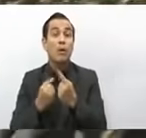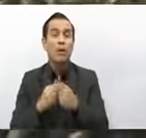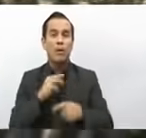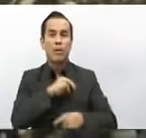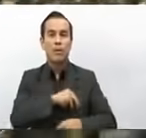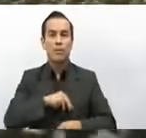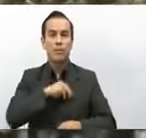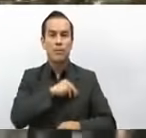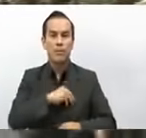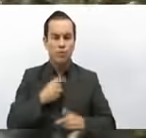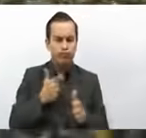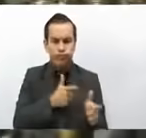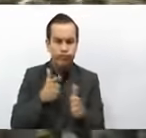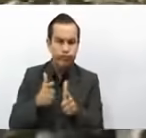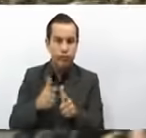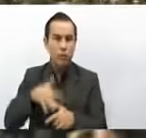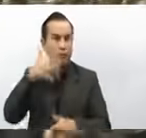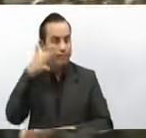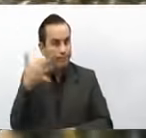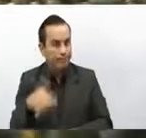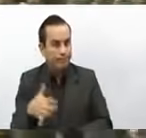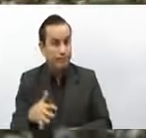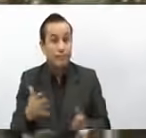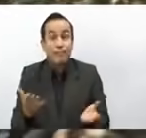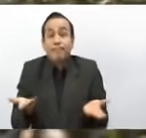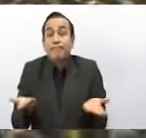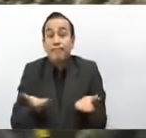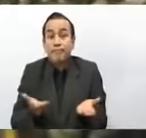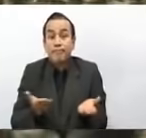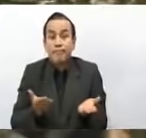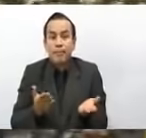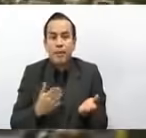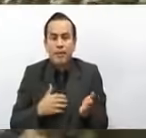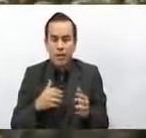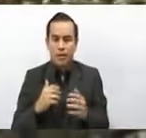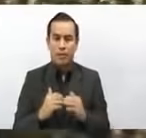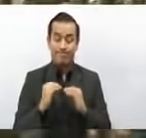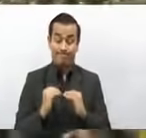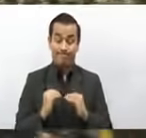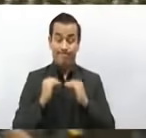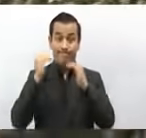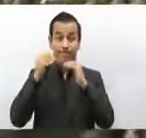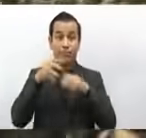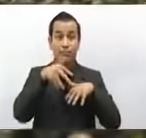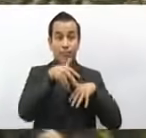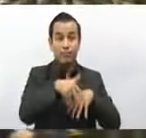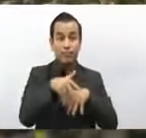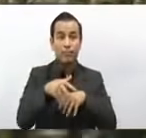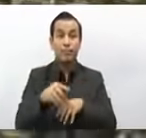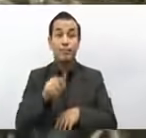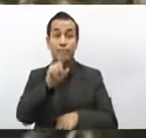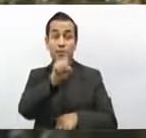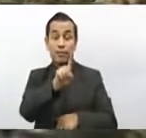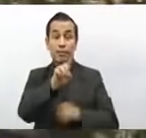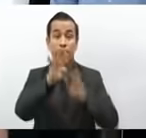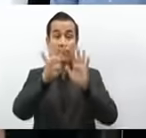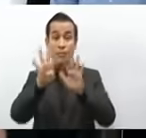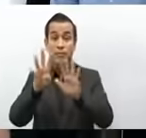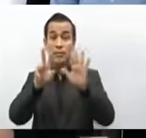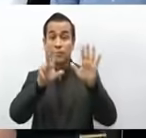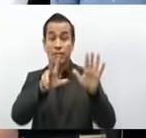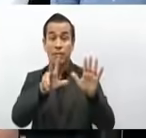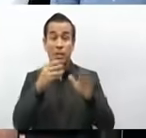de combate de alto riesgo. Y para darle más realce al desfile militar, este 198 aniversario